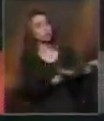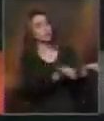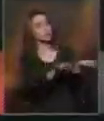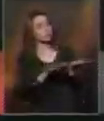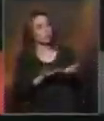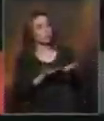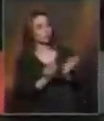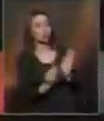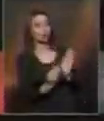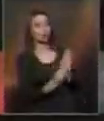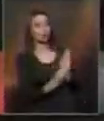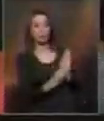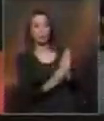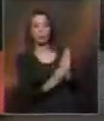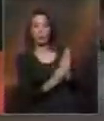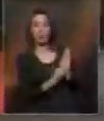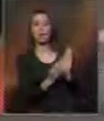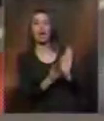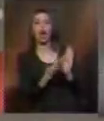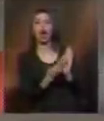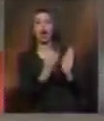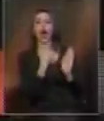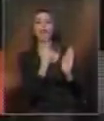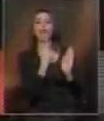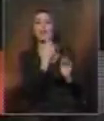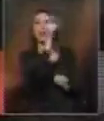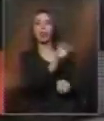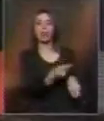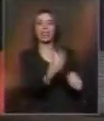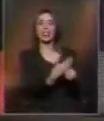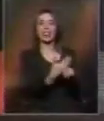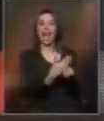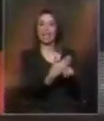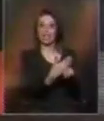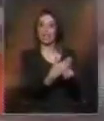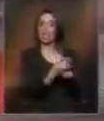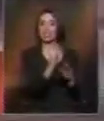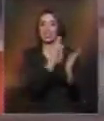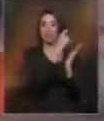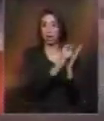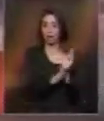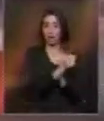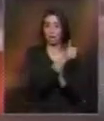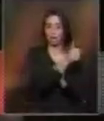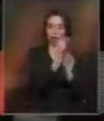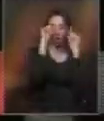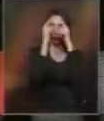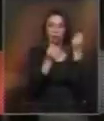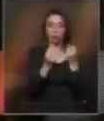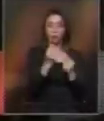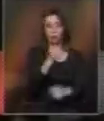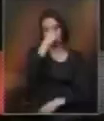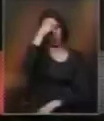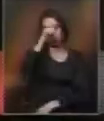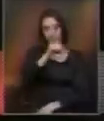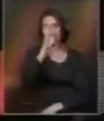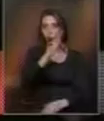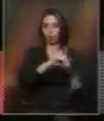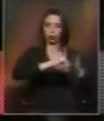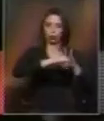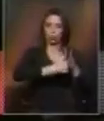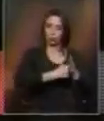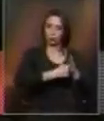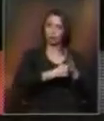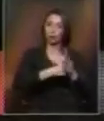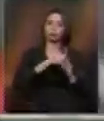que queda registrado en una especie de hoja de vida del taxista. Si la evaluación no es buena, el conductor arriesga castigos de suspensión y